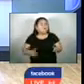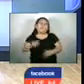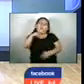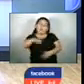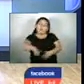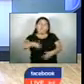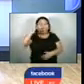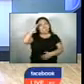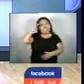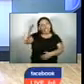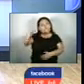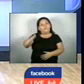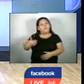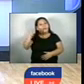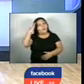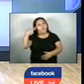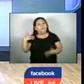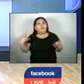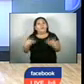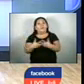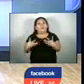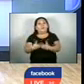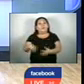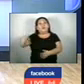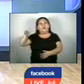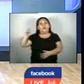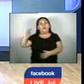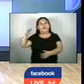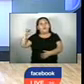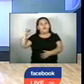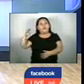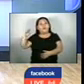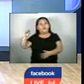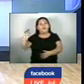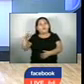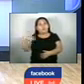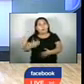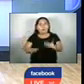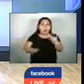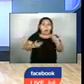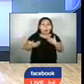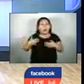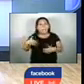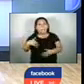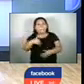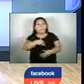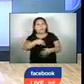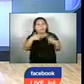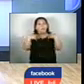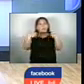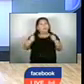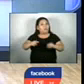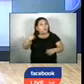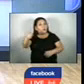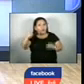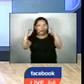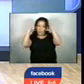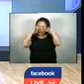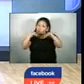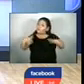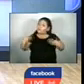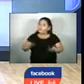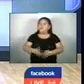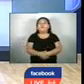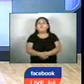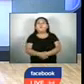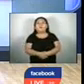a saludar a Rocío para que nos comparta un resumen de las declaraciones de Francisco Alaví, ministro de Salud. Buenas noches, Rocío, te